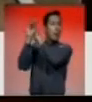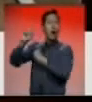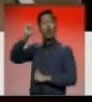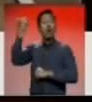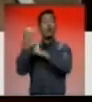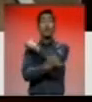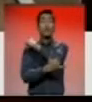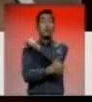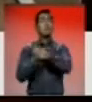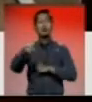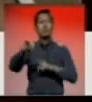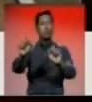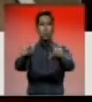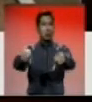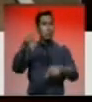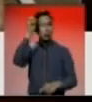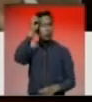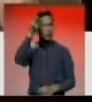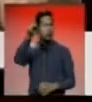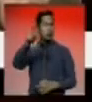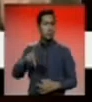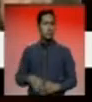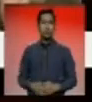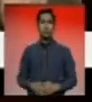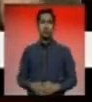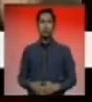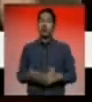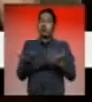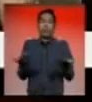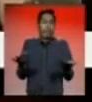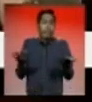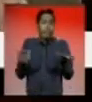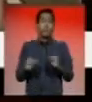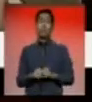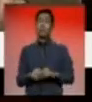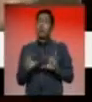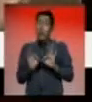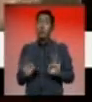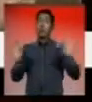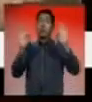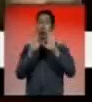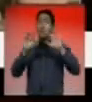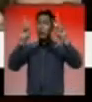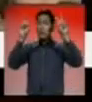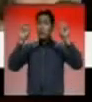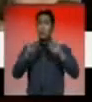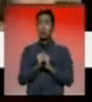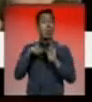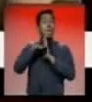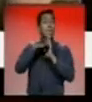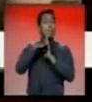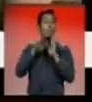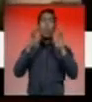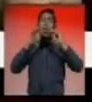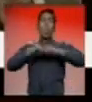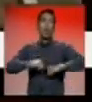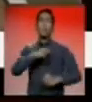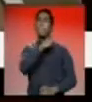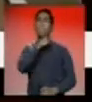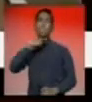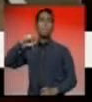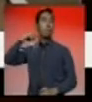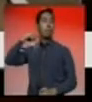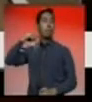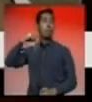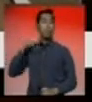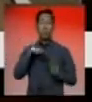opina usted bueno es que ese es el tema de fondo porque finalmente los que quebraron fueron los bancos pero no quebraron